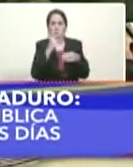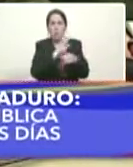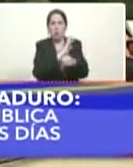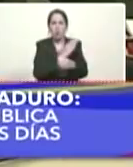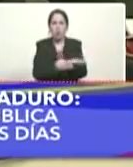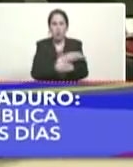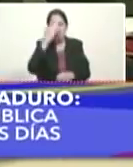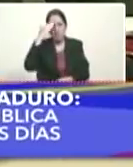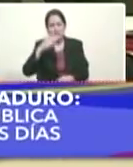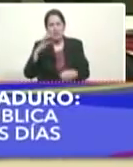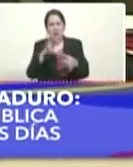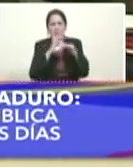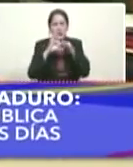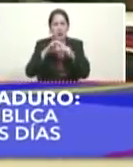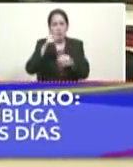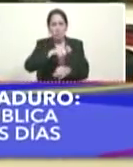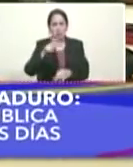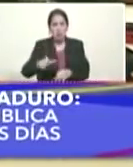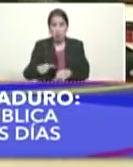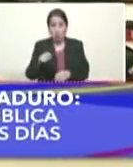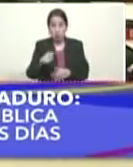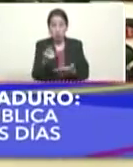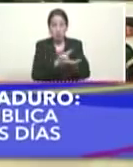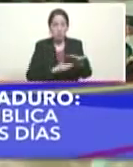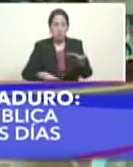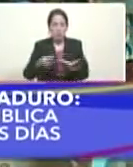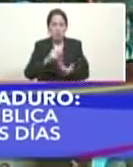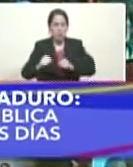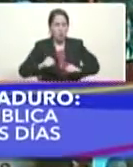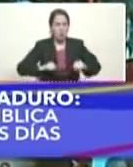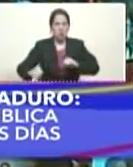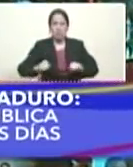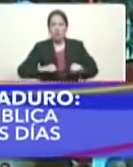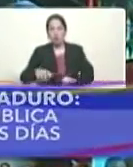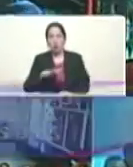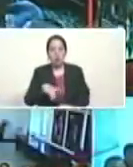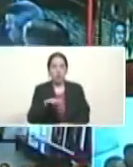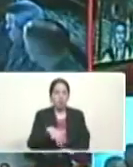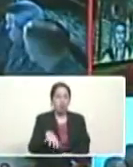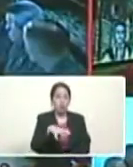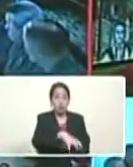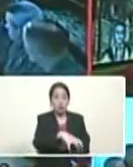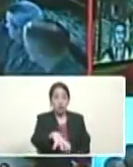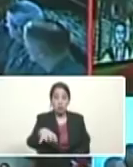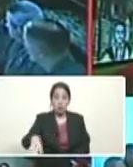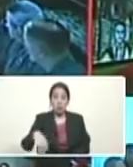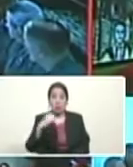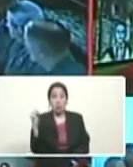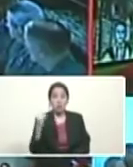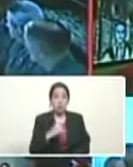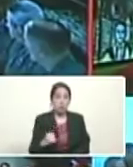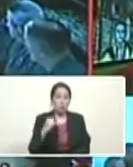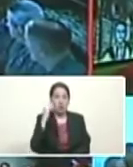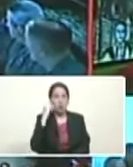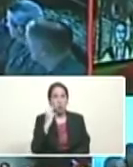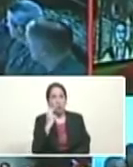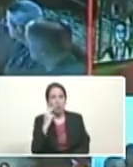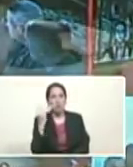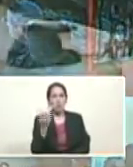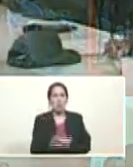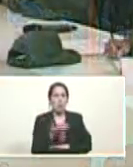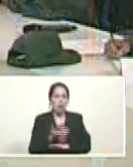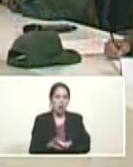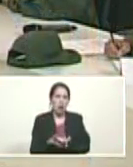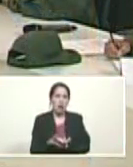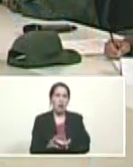bueno ustedes debe tener sus mapas de movimiento ya establecido en cada estado en el zulia en bolívar en monagas